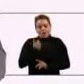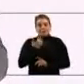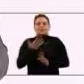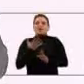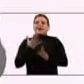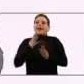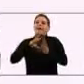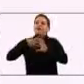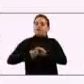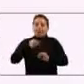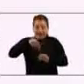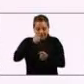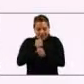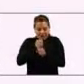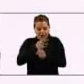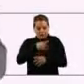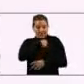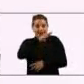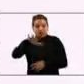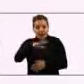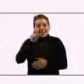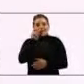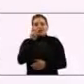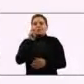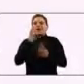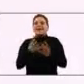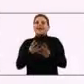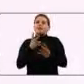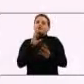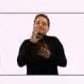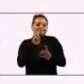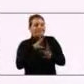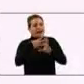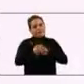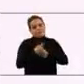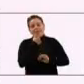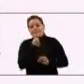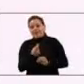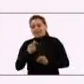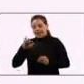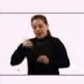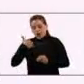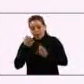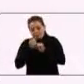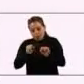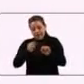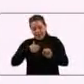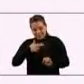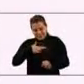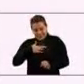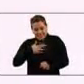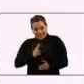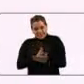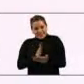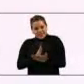jóvenes. En el marco del Sistema Nacional de Turismo Social, queremos facilitar que los jóvenes puedan gozar del derecho